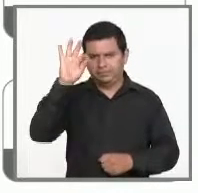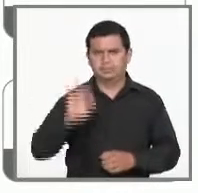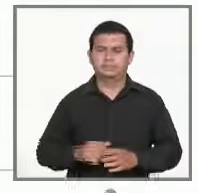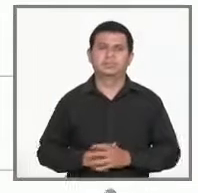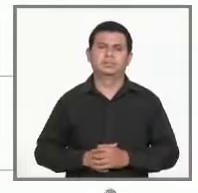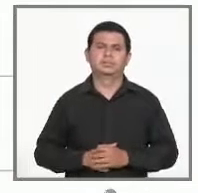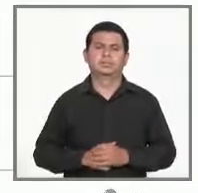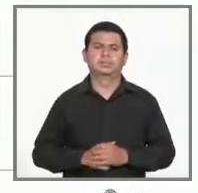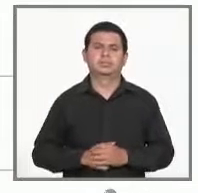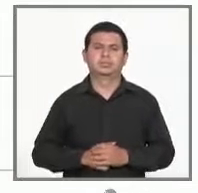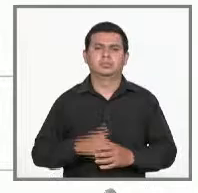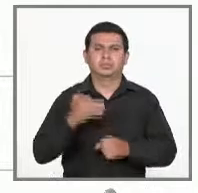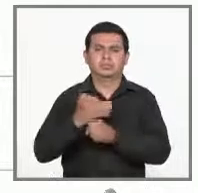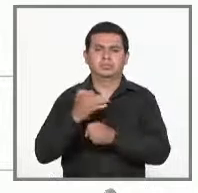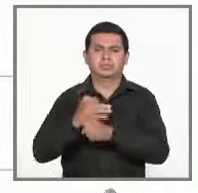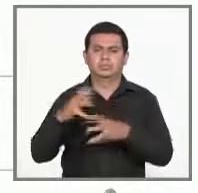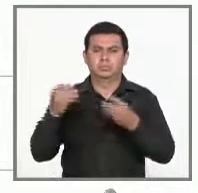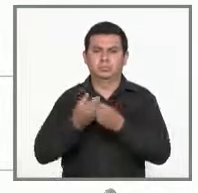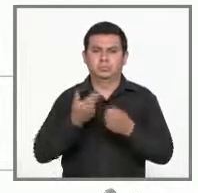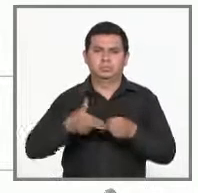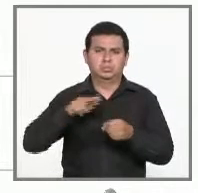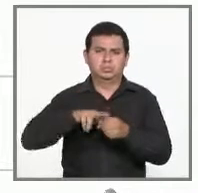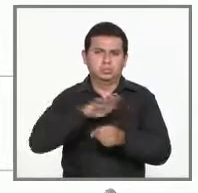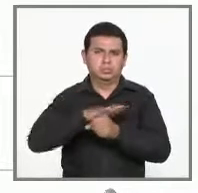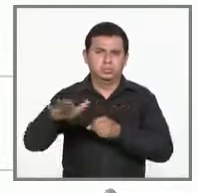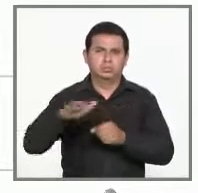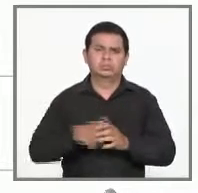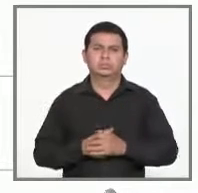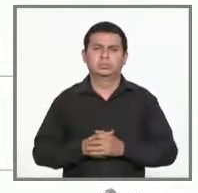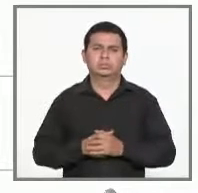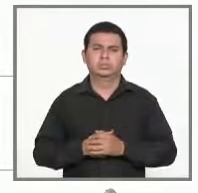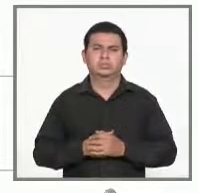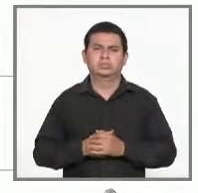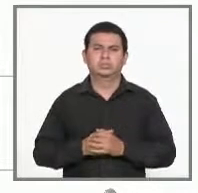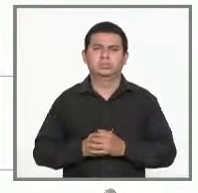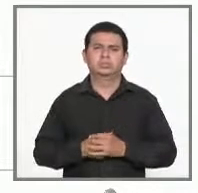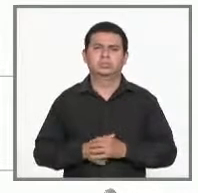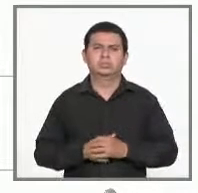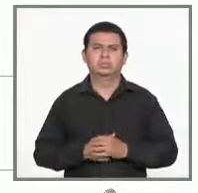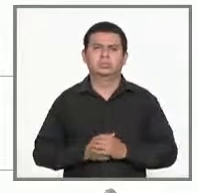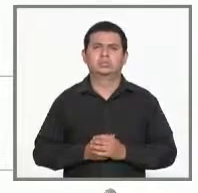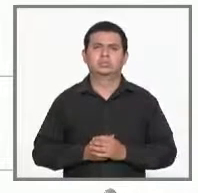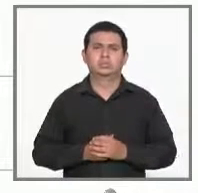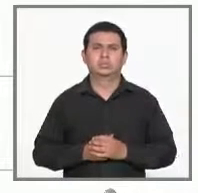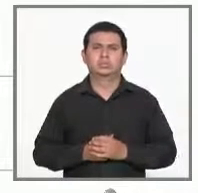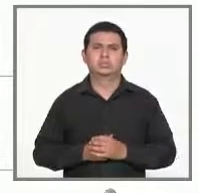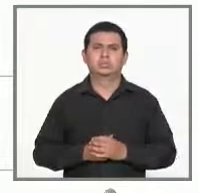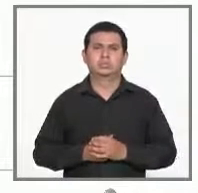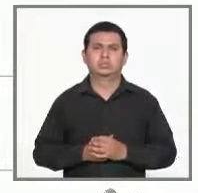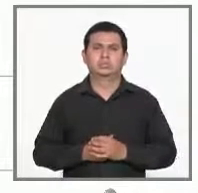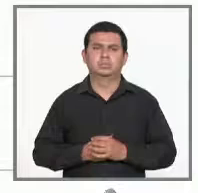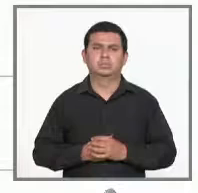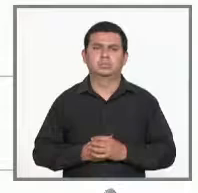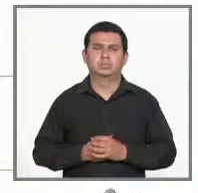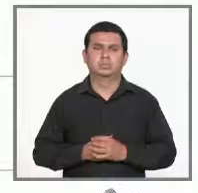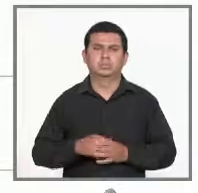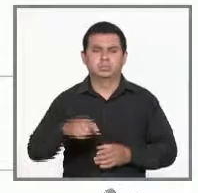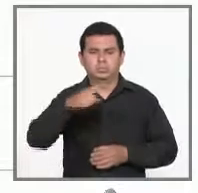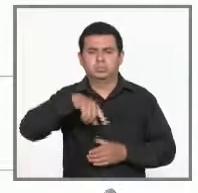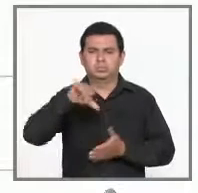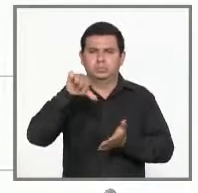al momento la ocupación hospitalaria sigue siendo también enmarcado en valles centrales